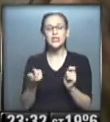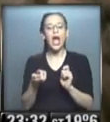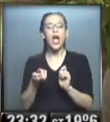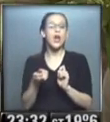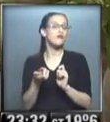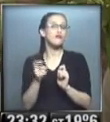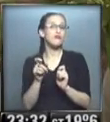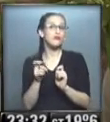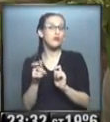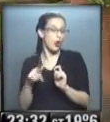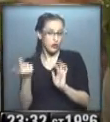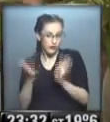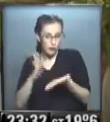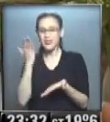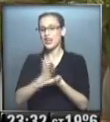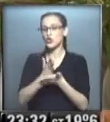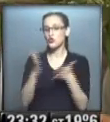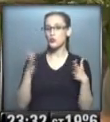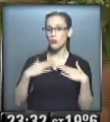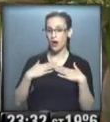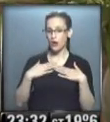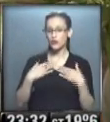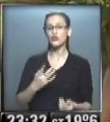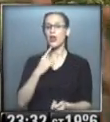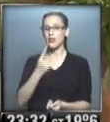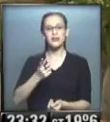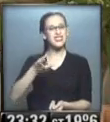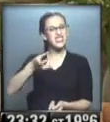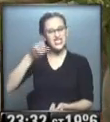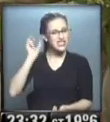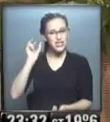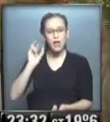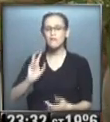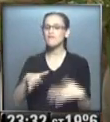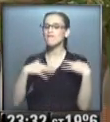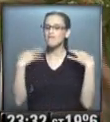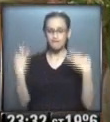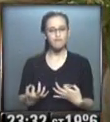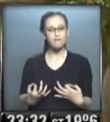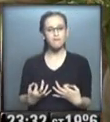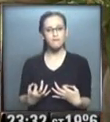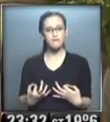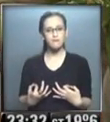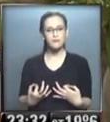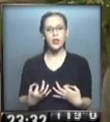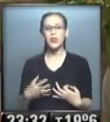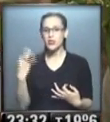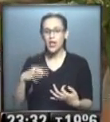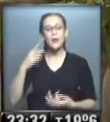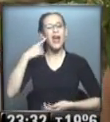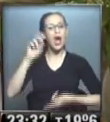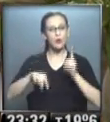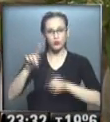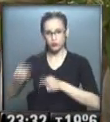humanos, junto con asegurar que Chile, de una vez por todas, ratifique una cantidad de convenciones internacionales